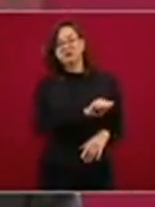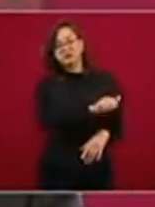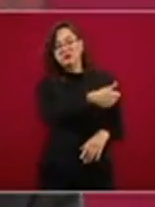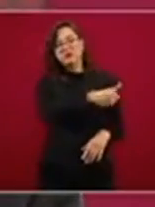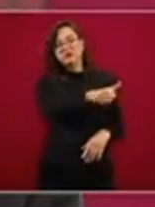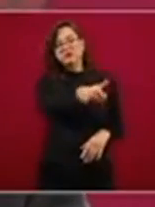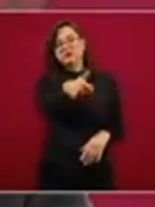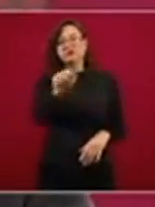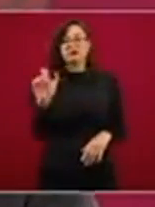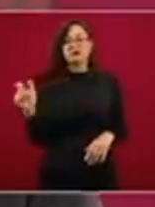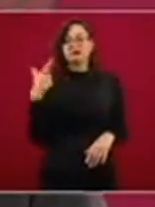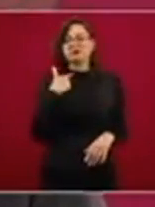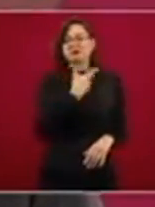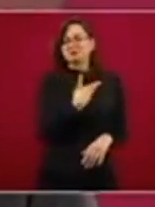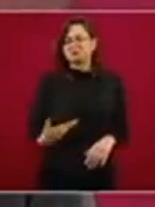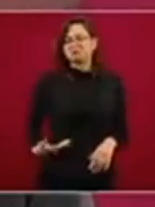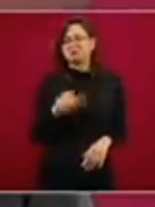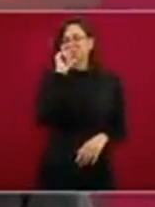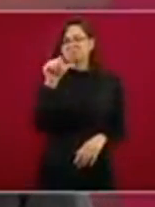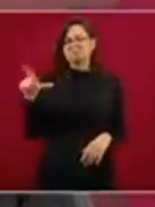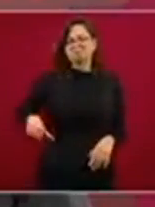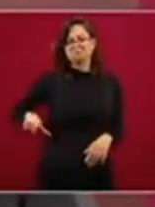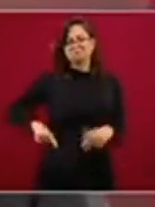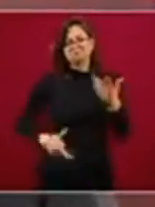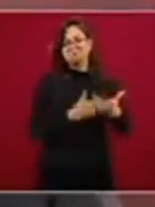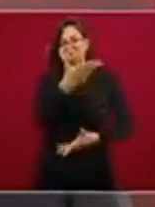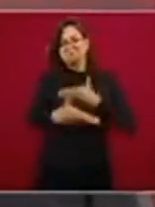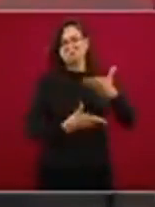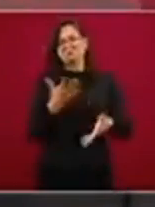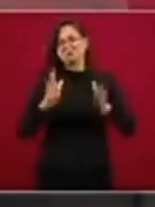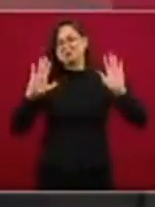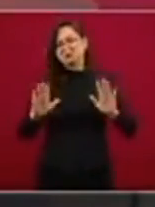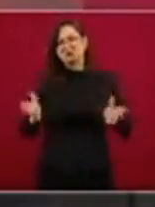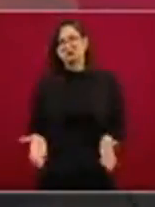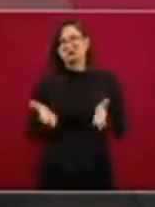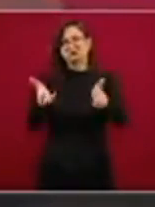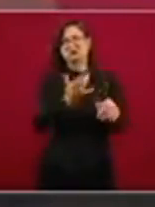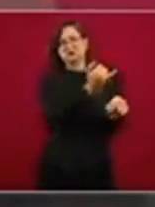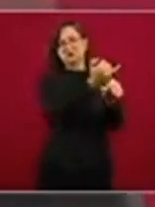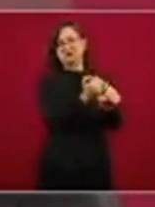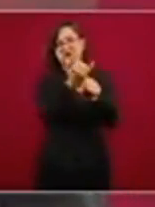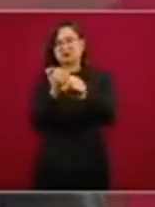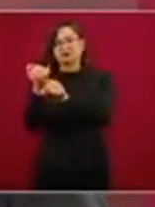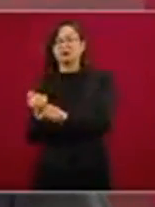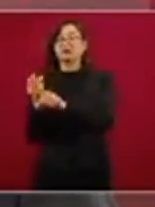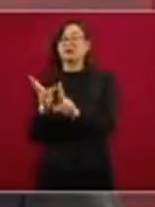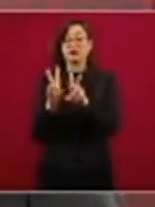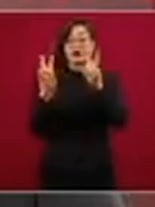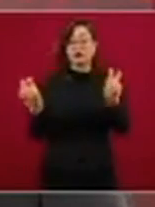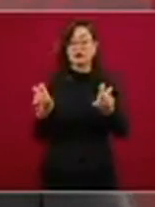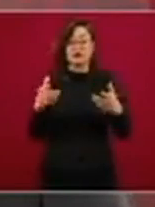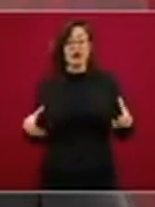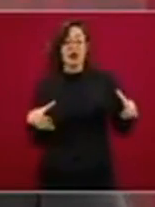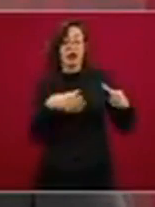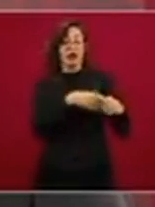Andrés Manuel López Obrador explicó el procedimiento jurídico para la realización de la misma. La primera opción es